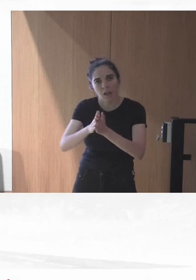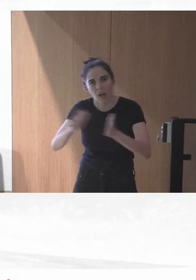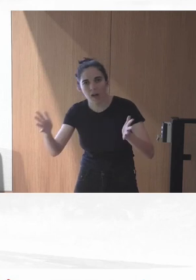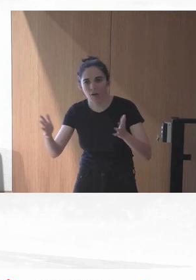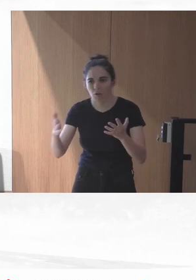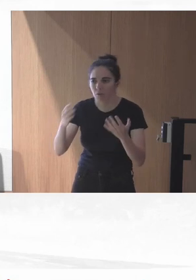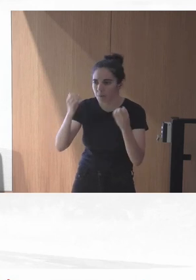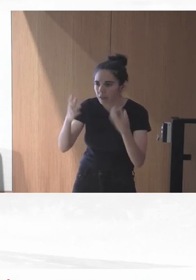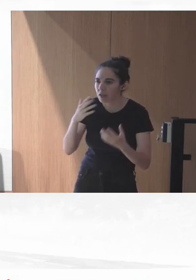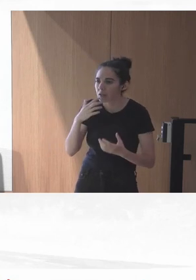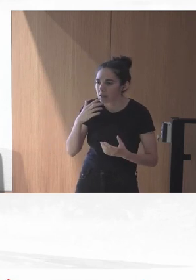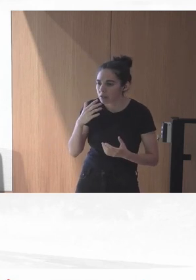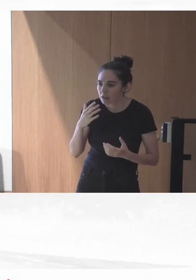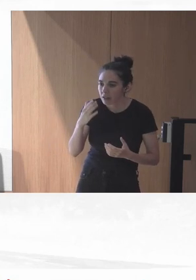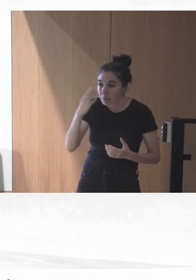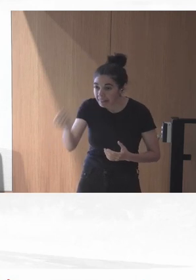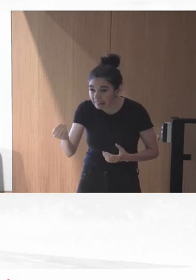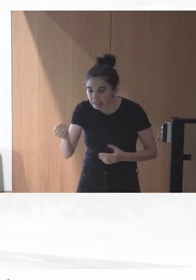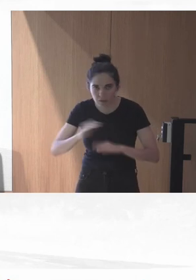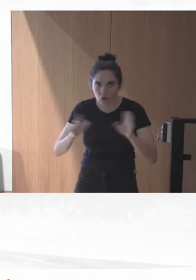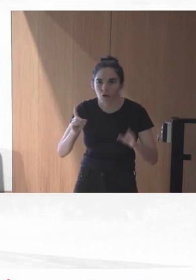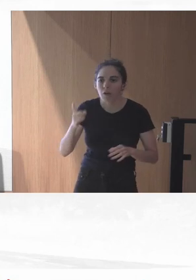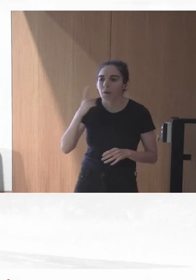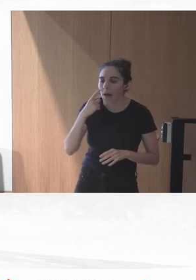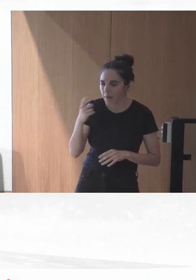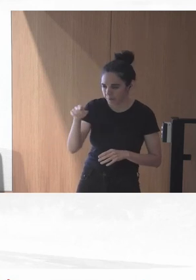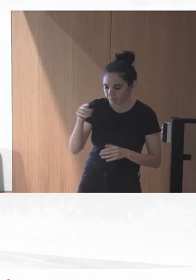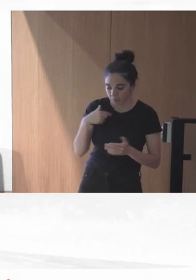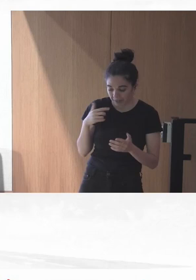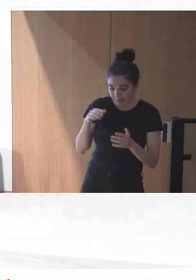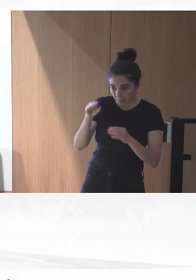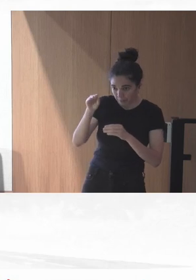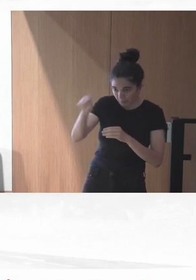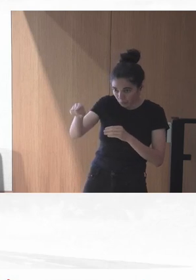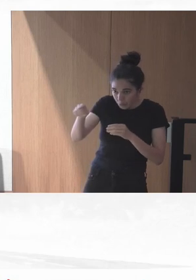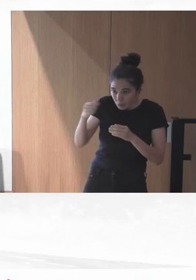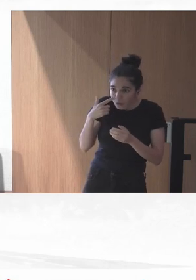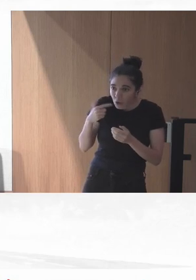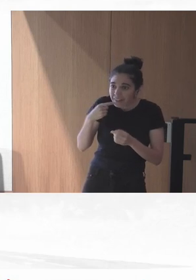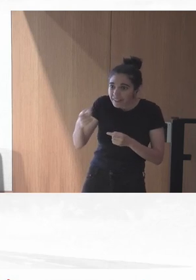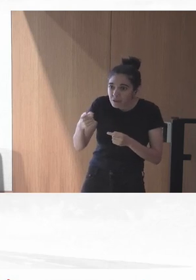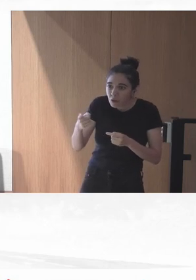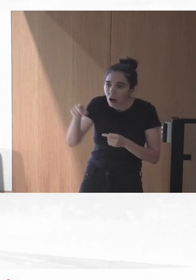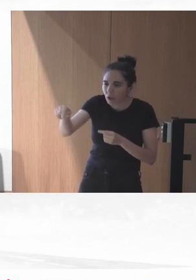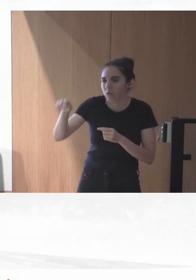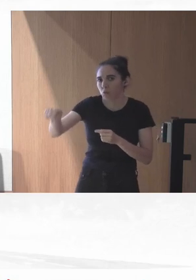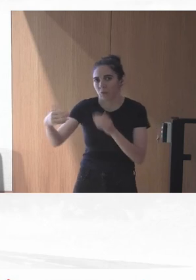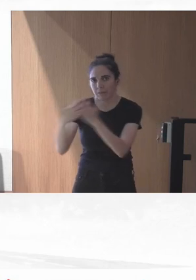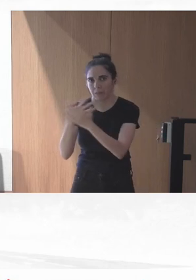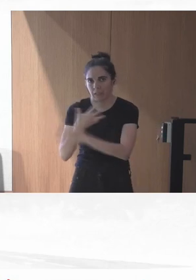con «¿lo has entendido?», sino con «por favor, ¿me puedes explicar de manera resumida lo que se te acaba de decir para poder